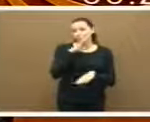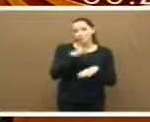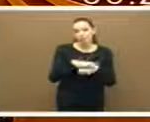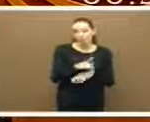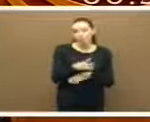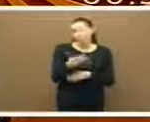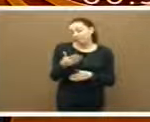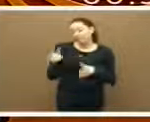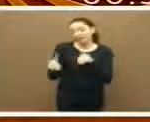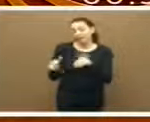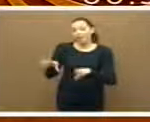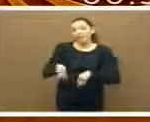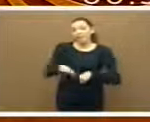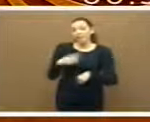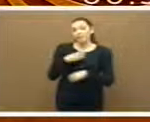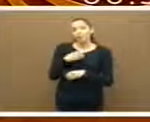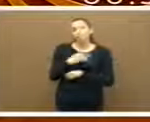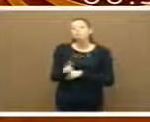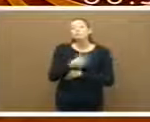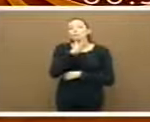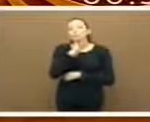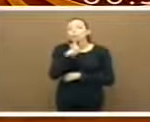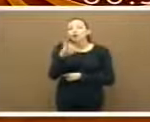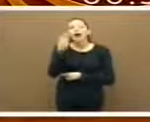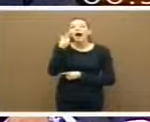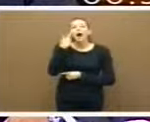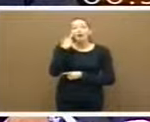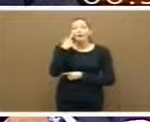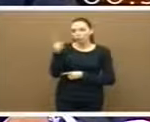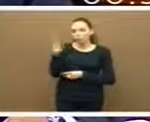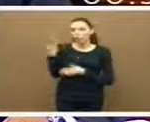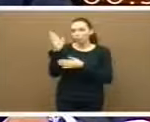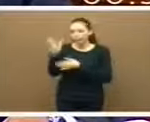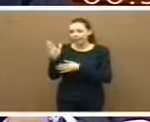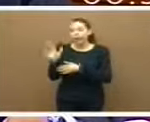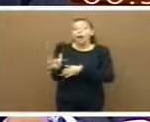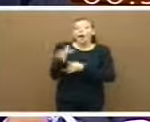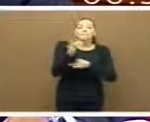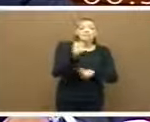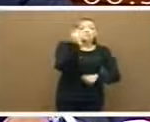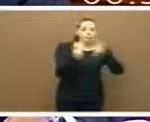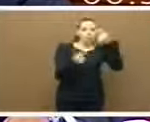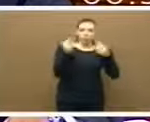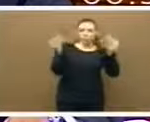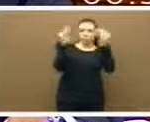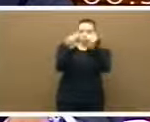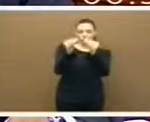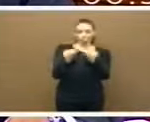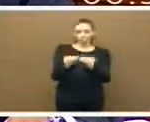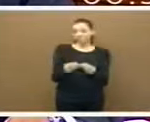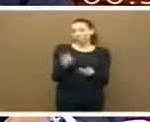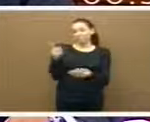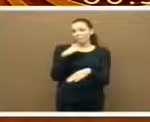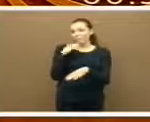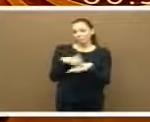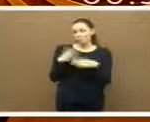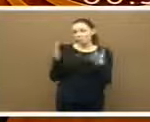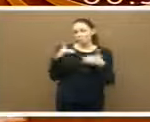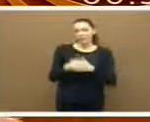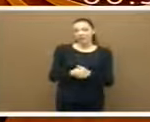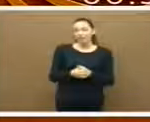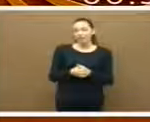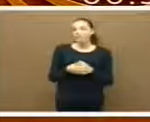pueden aceptar, no solamente porque no cubren las dotaciones presupuestarias económicamente, sino porque no cumplen técnicamente. Y eso no es que lo